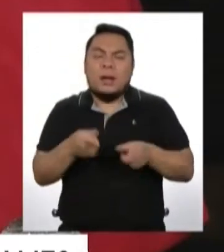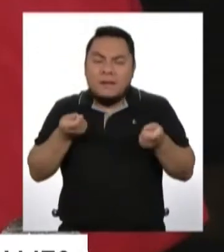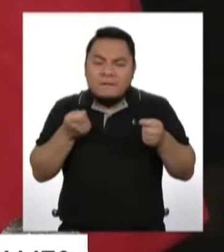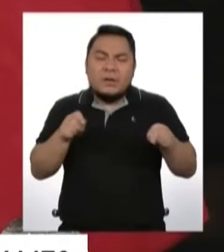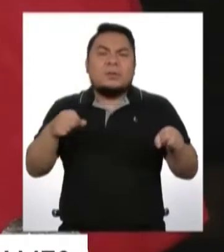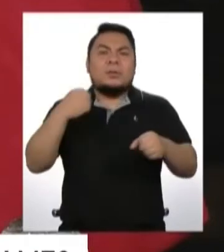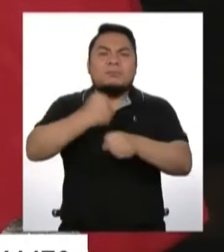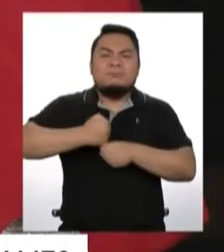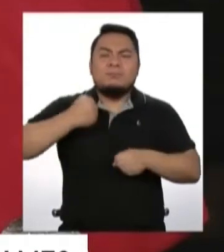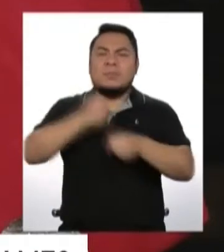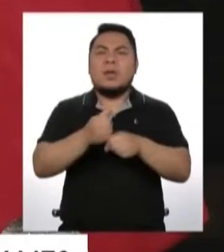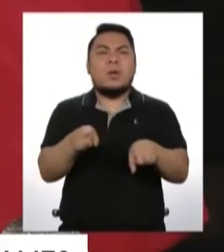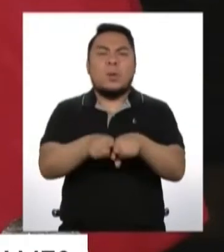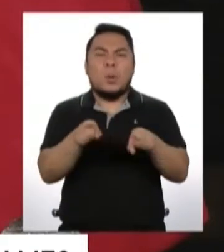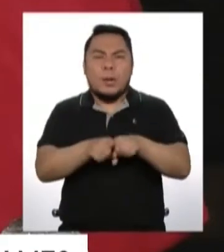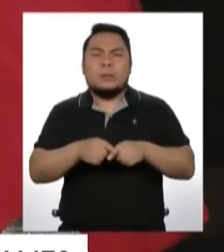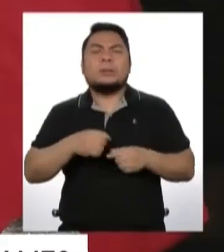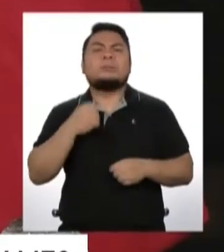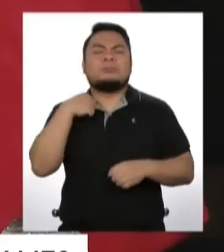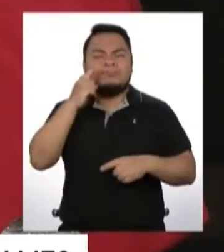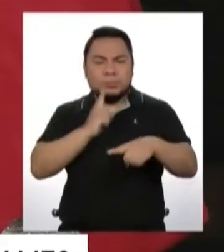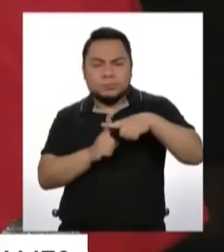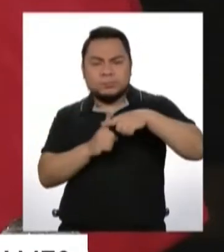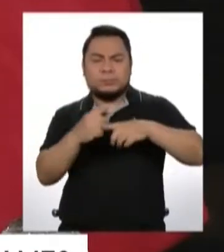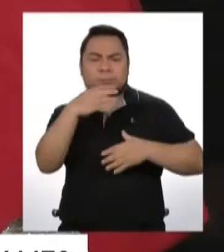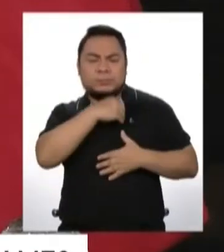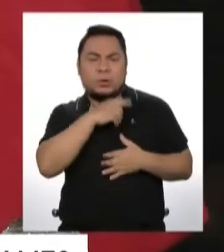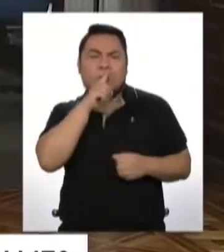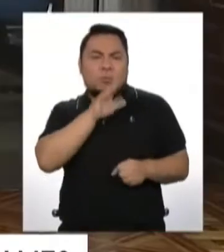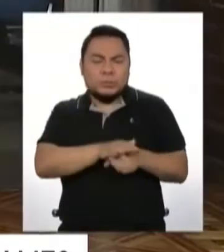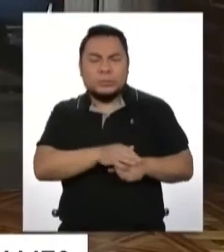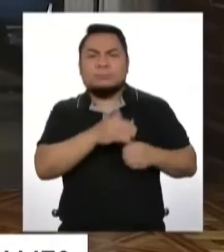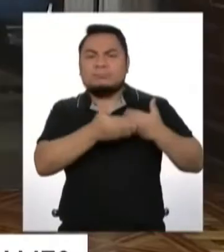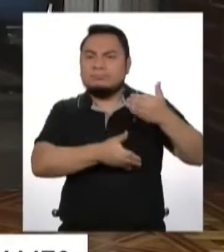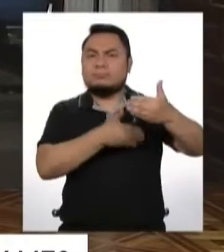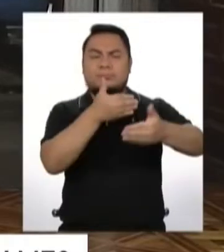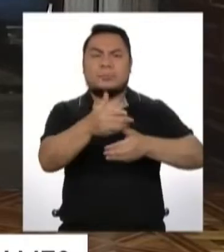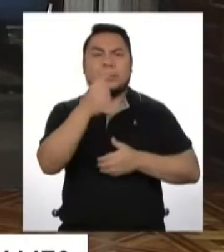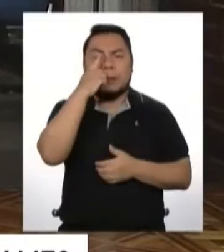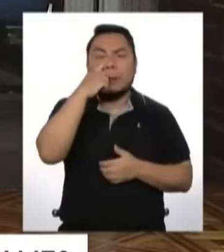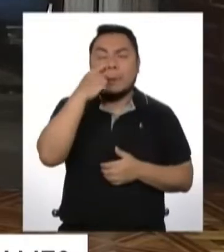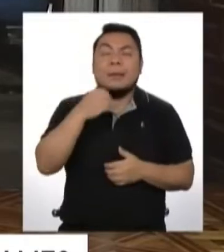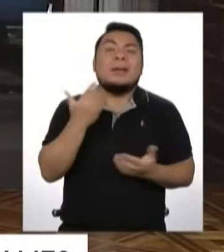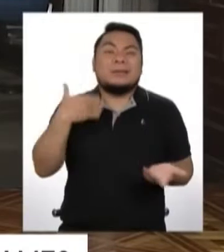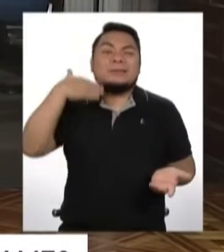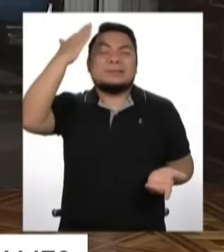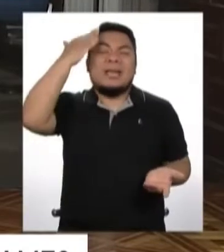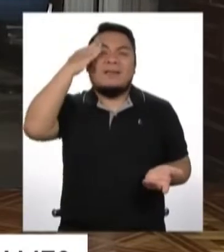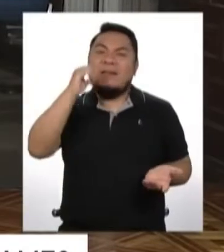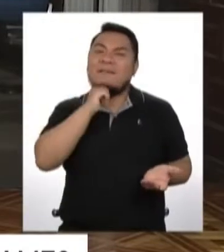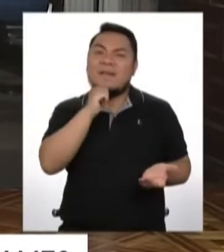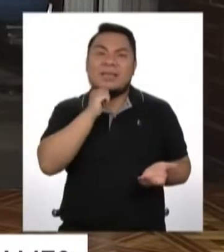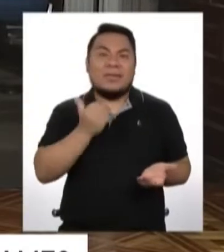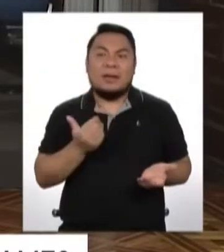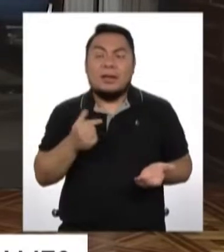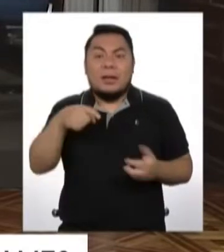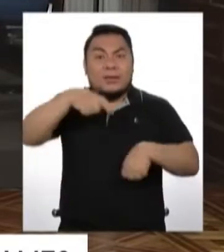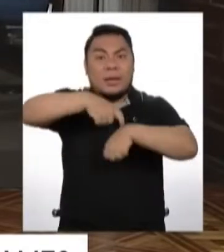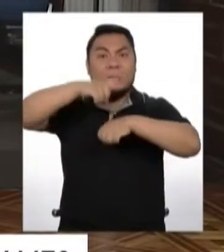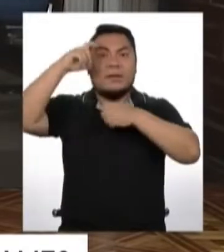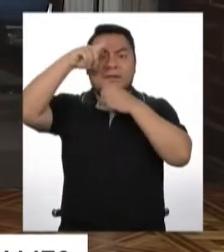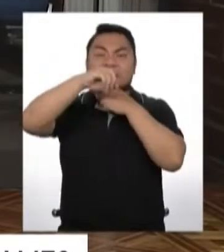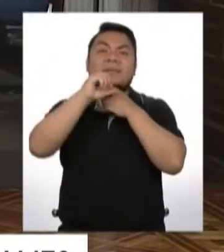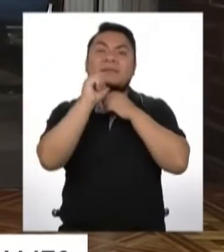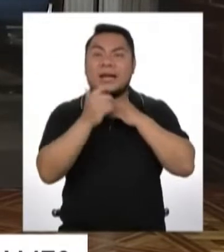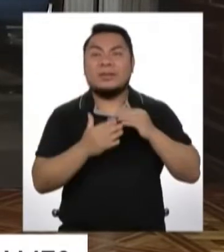esfuerzo, entusiasmo y compromiso que el primer día, sabiendo que no hemos llegado todavía a la parte más difícil.